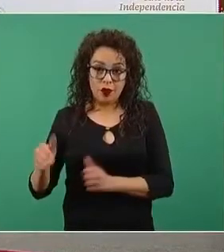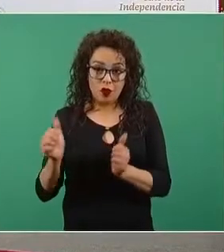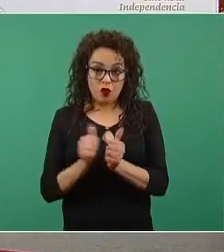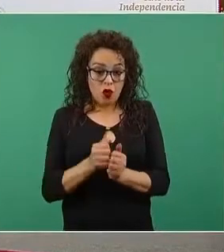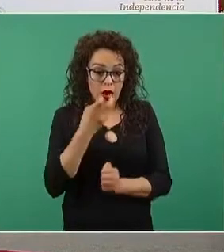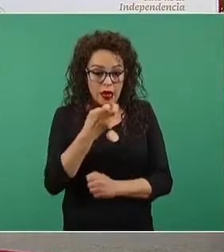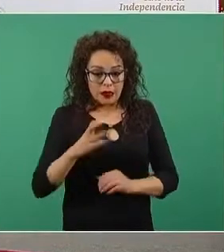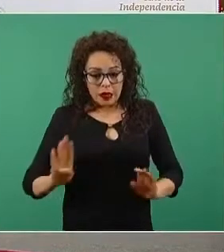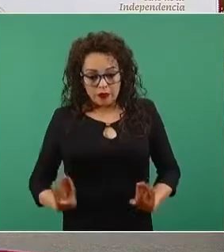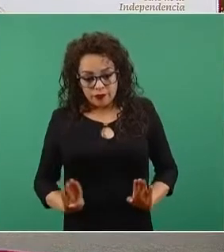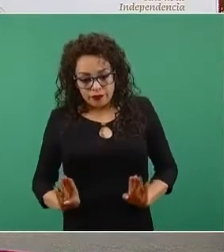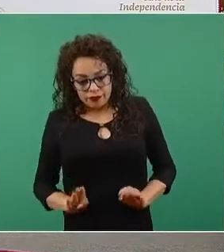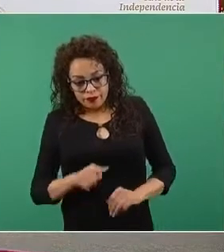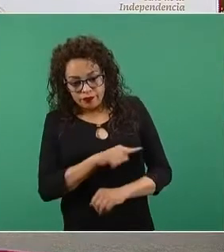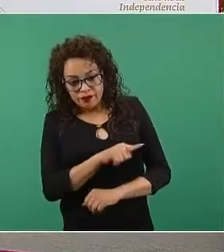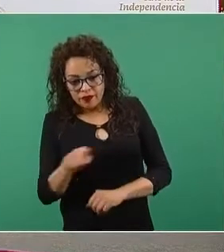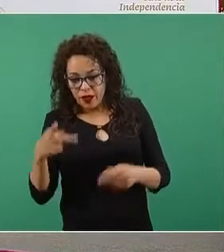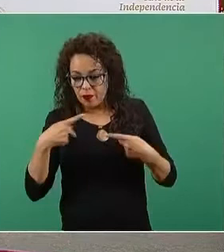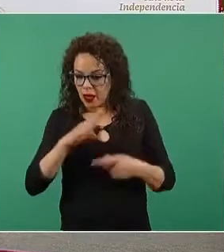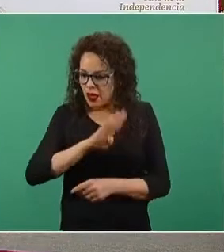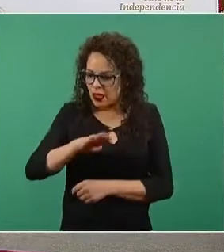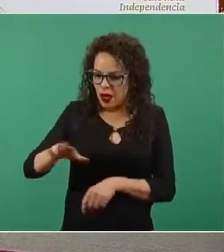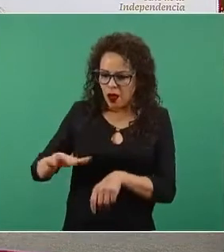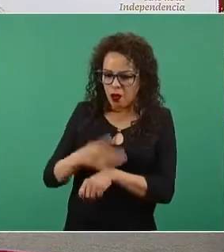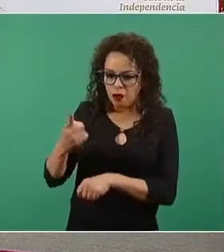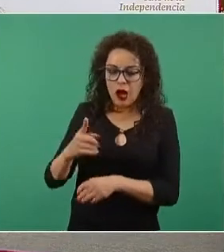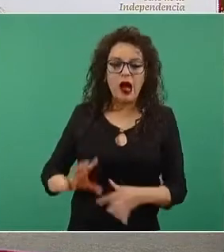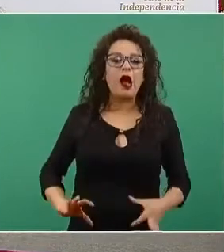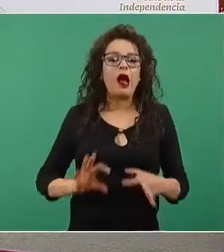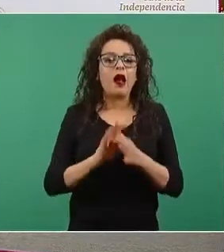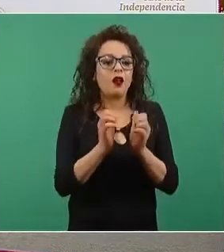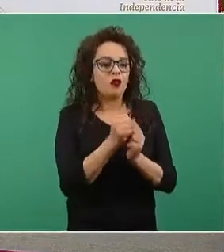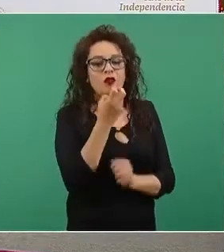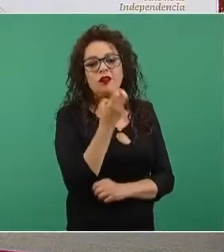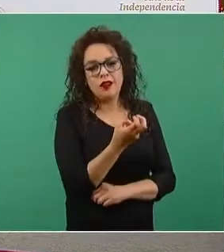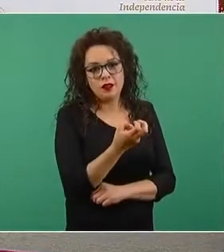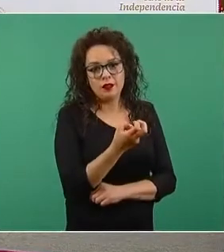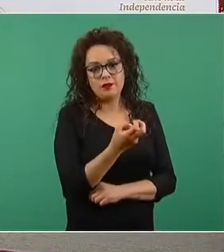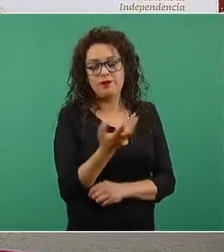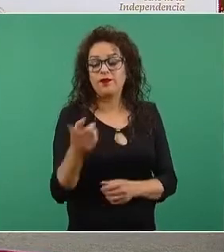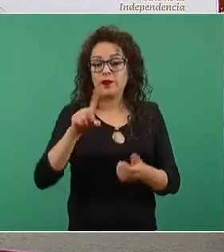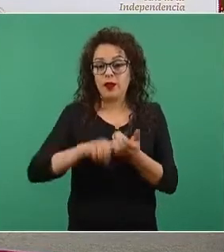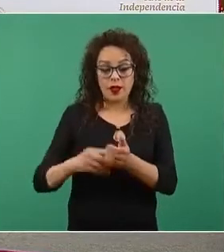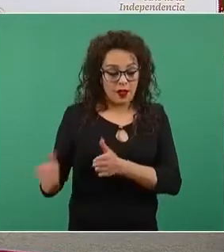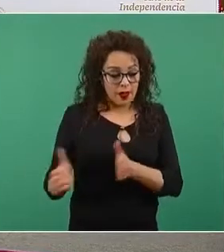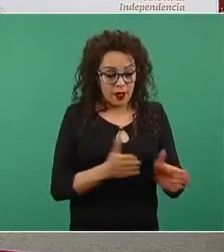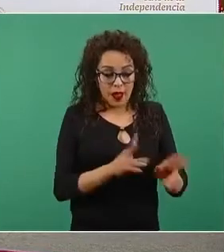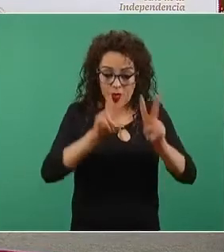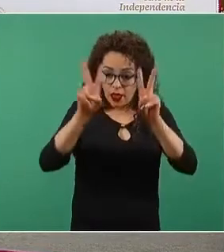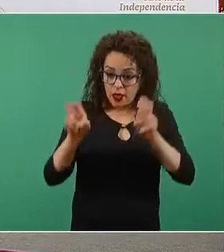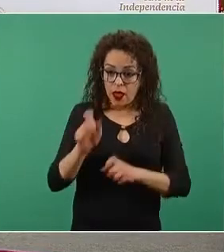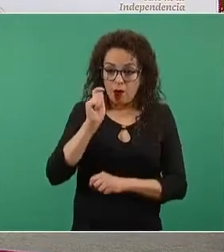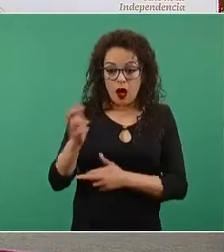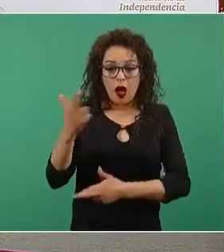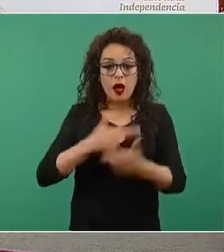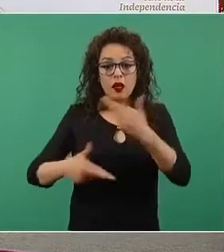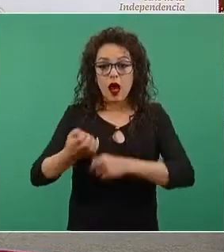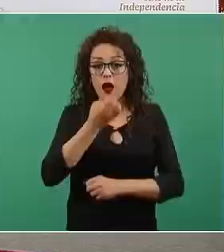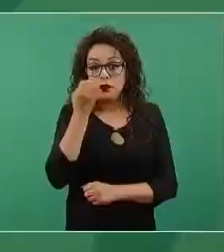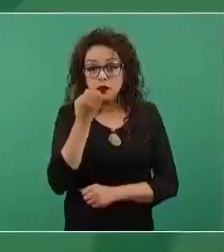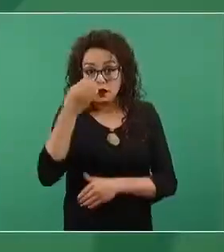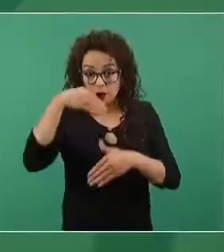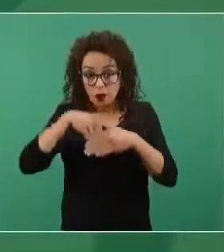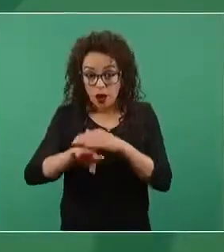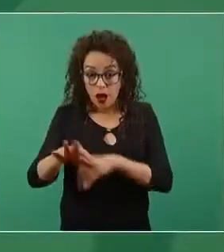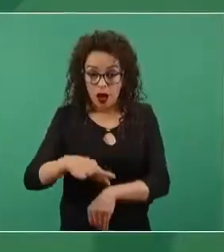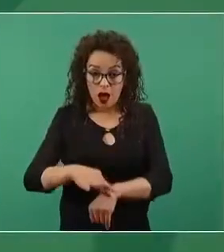y fallecen. Pero regresando al punto de los niños y el regreso a las aulas, pues creo que es muy importante también hacer la valoración de